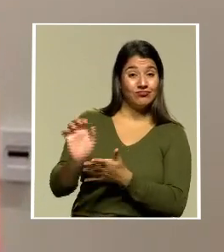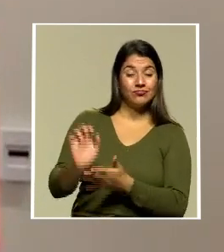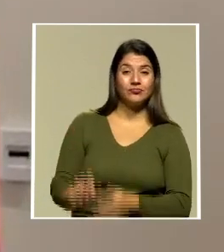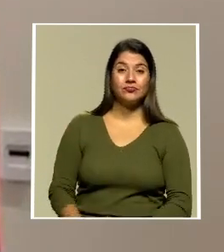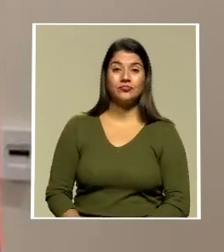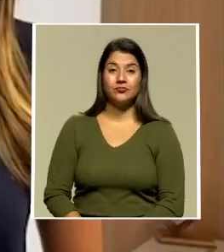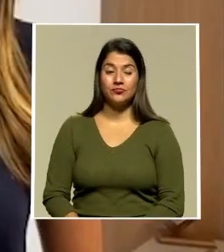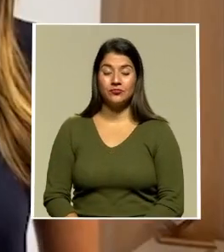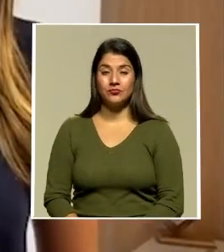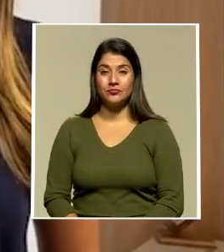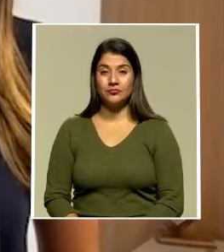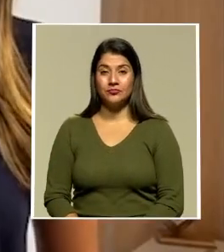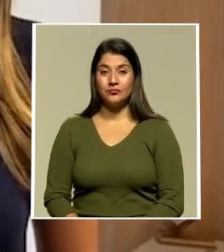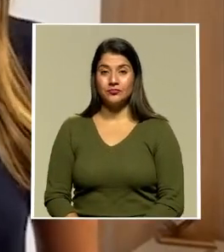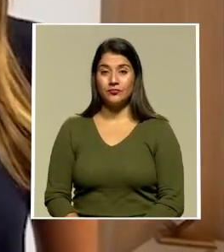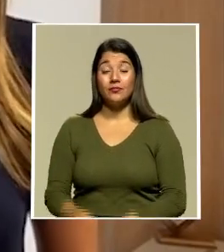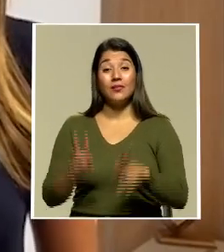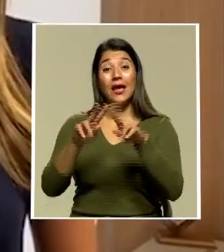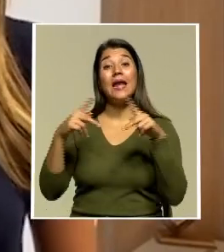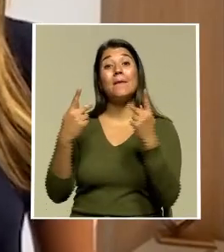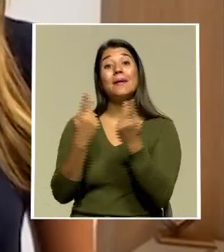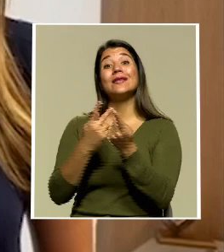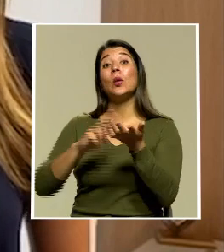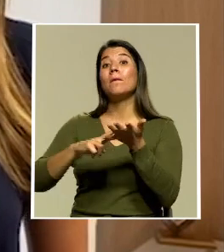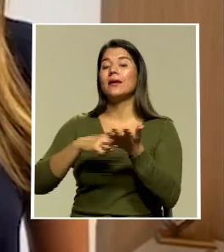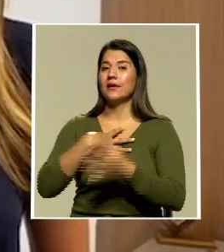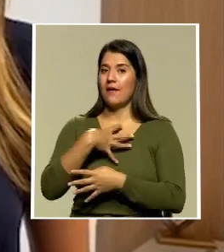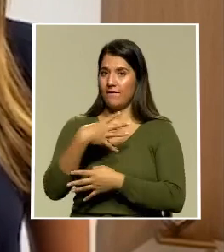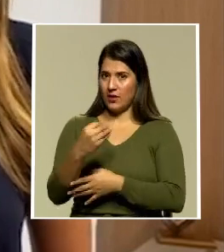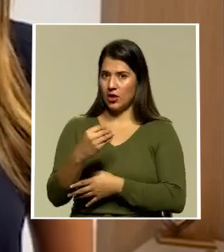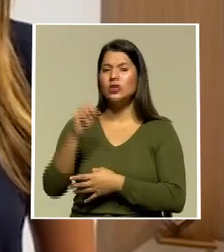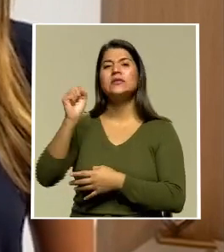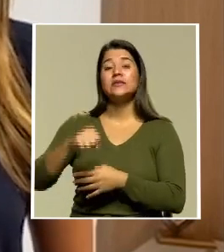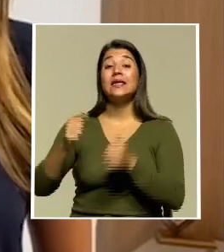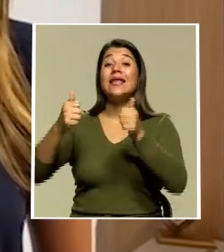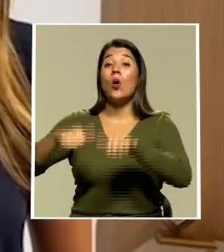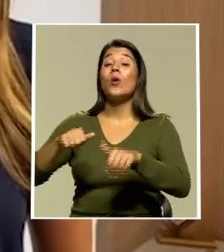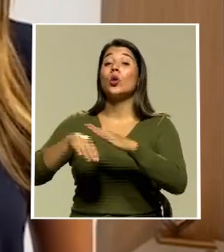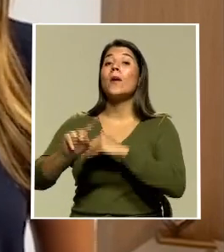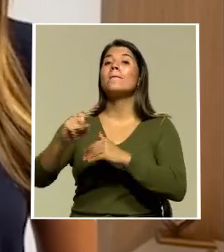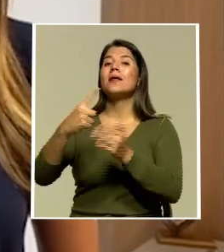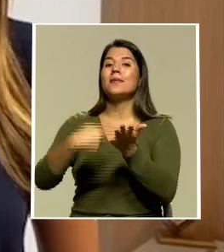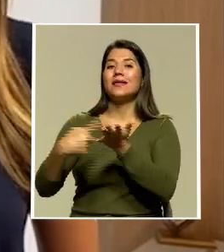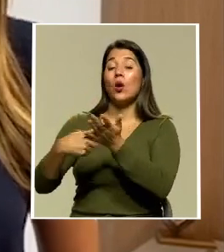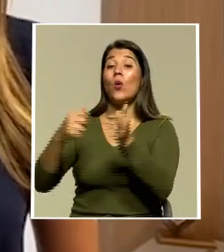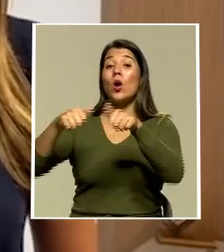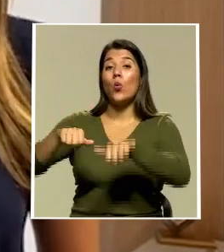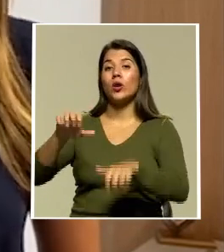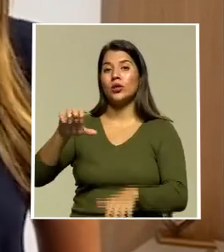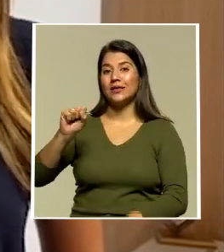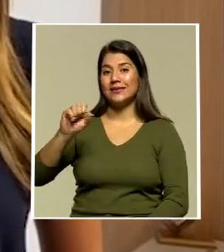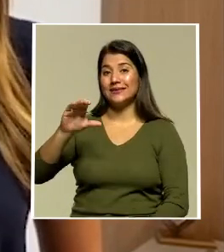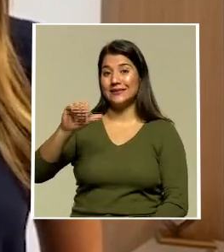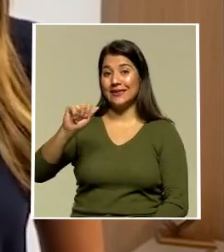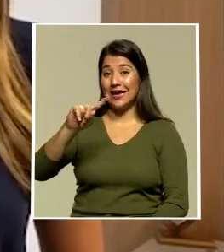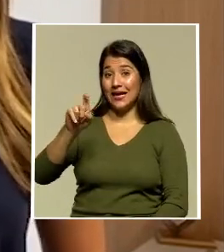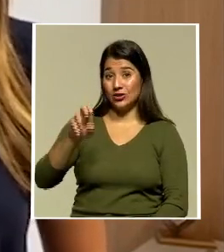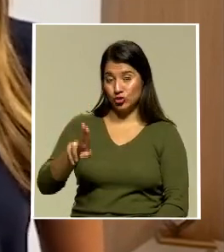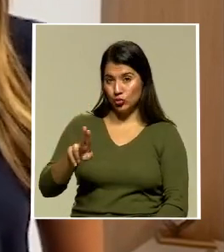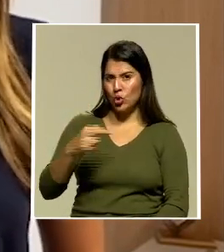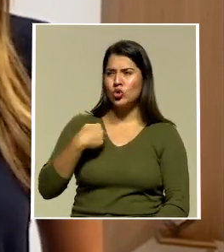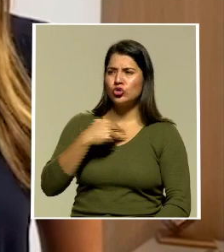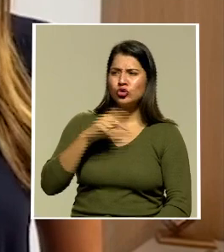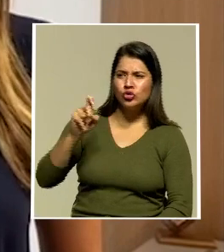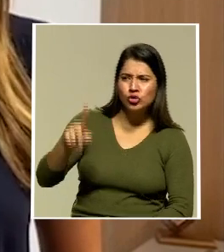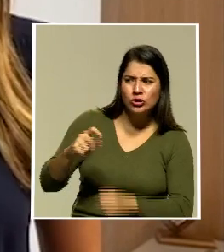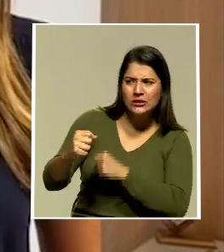Escazú. La fracción del Partido de Liberación Nacional apoyó en primer debate el acuerdo de Escazú. A raíz de la consulta a la